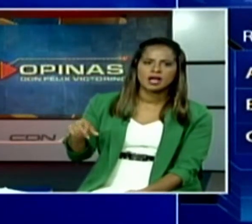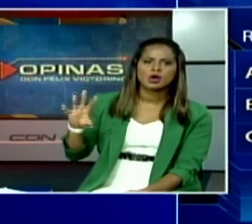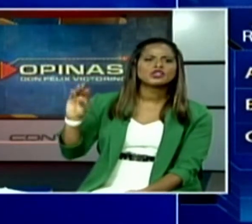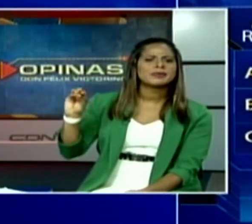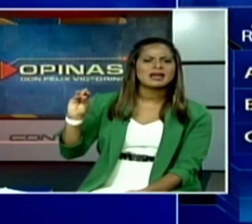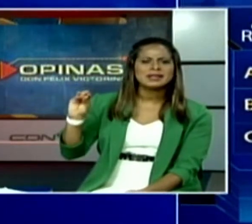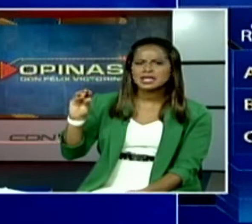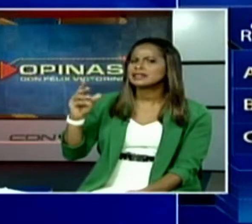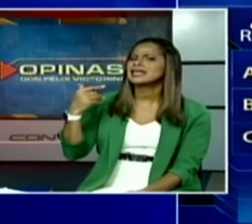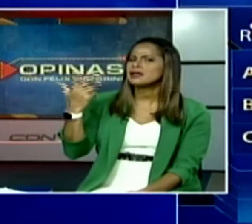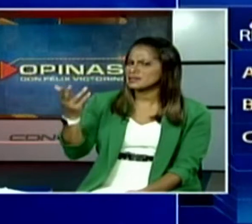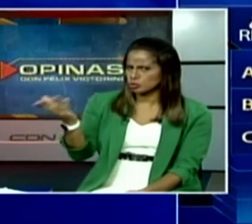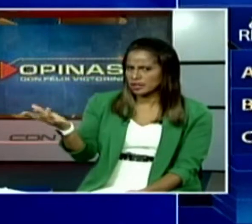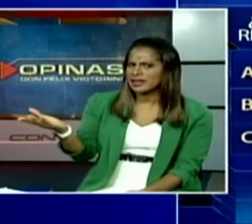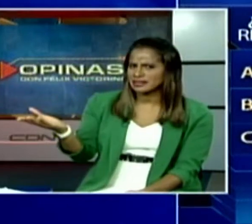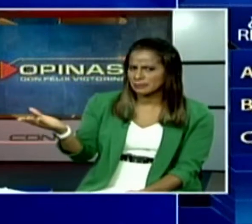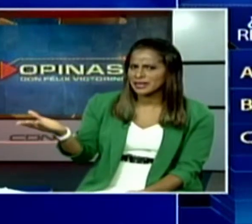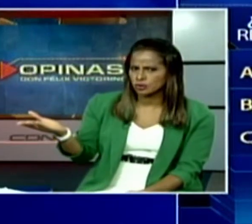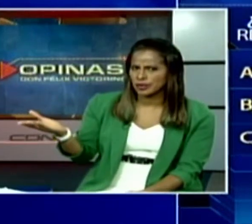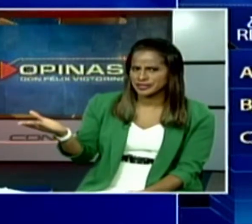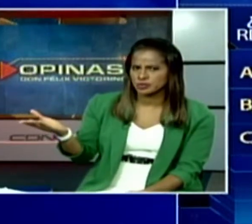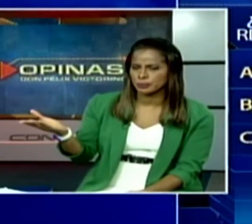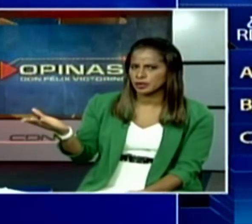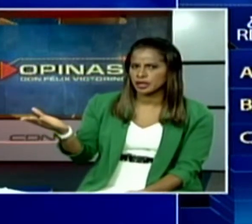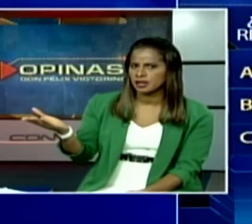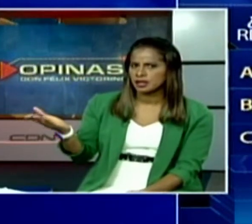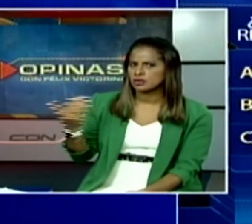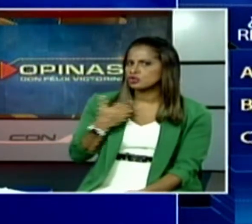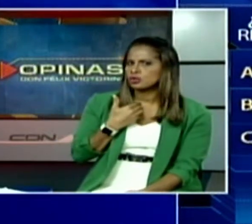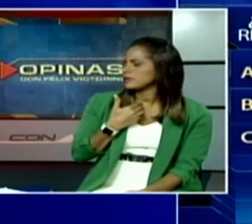usted lo está... Cuando me llamen, díganme si ustedes están viendo eso. A